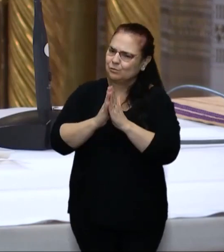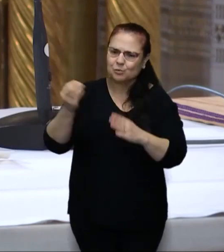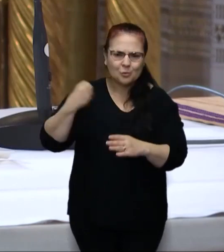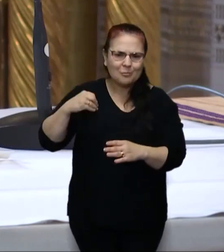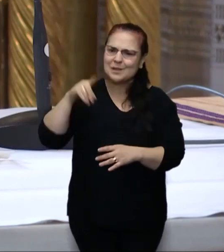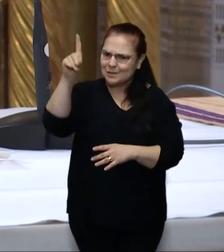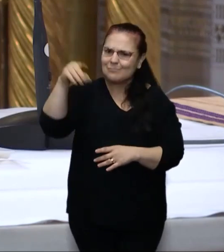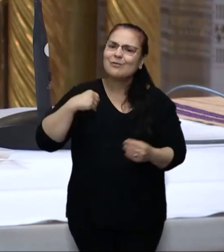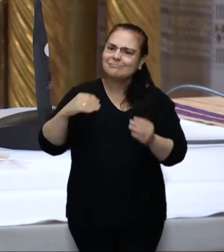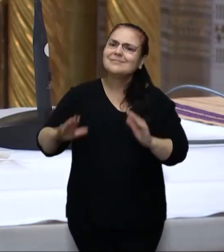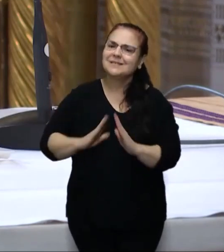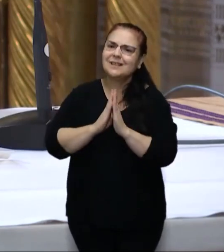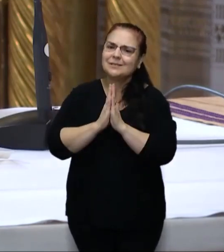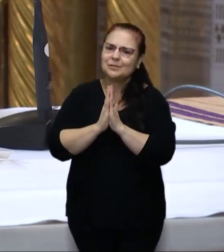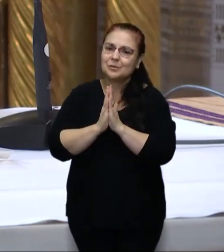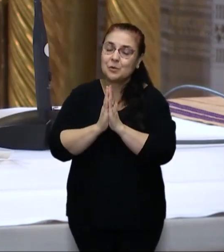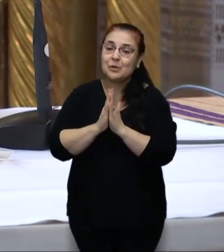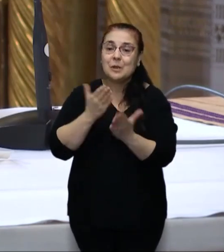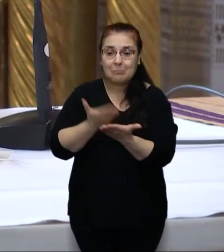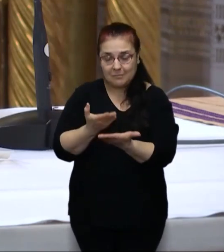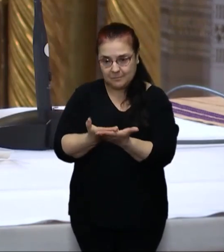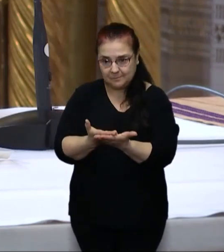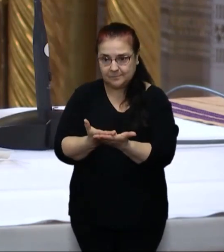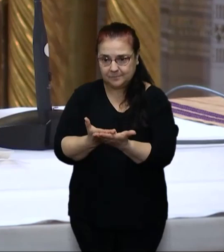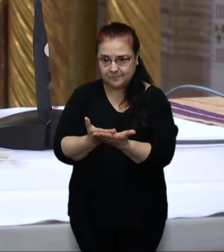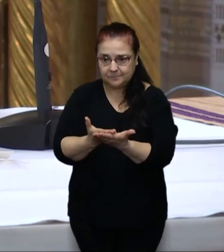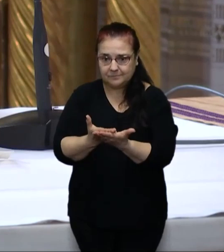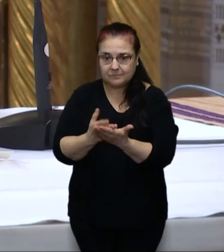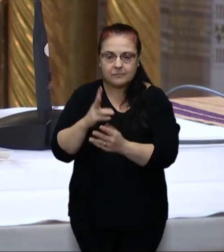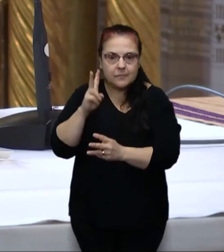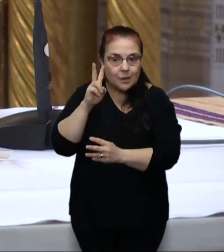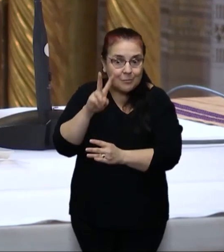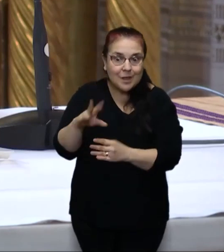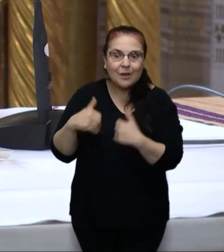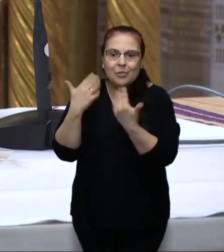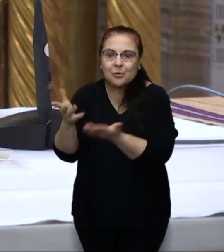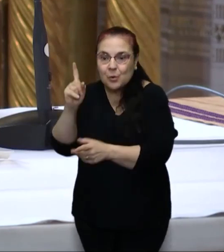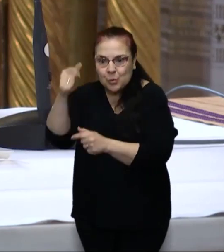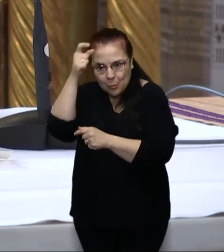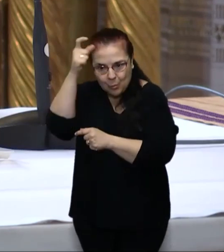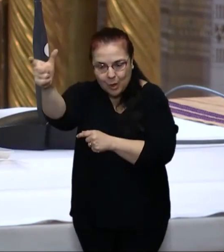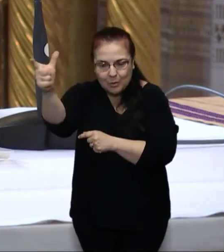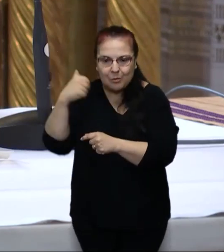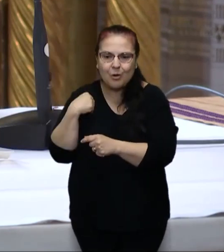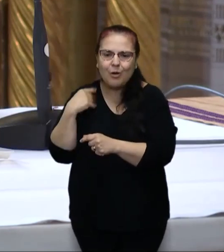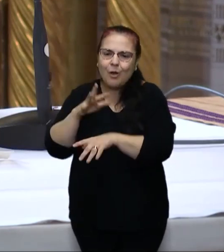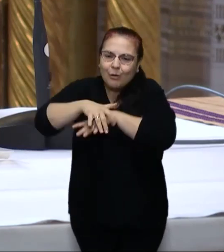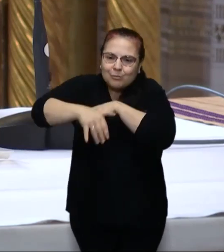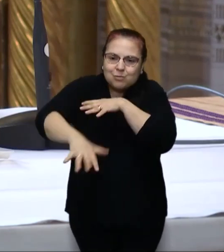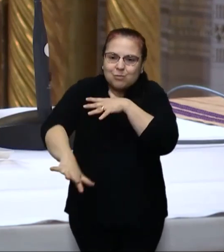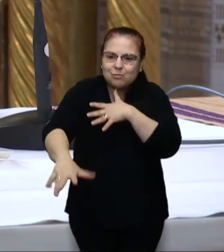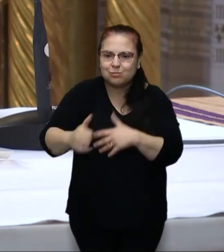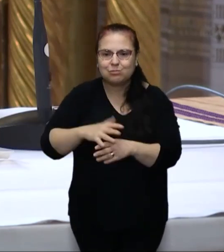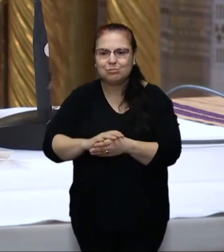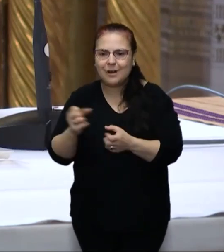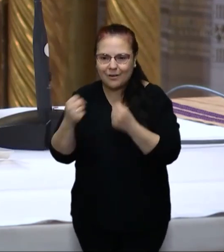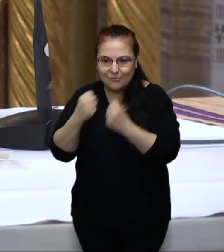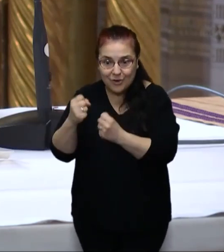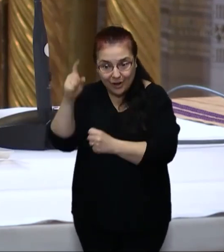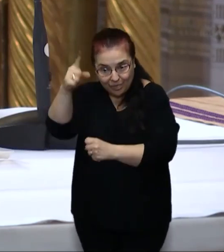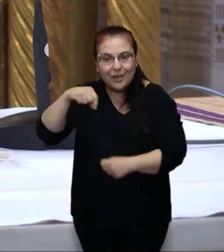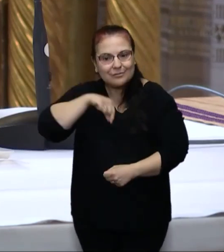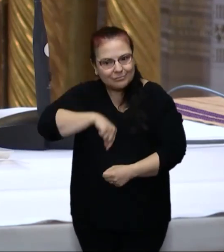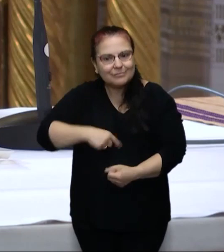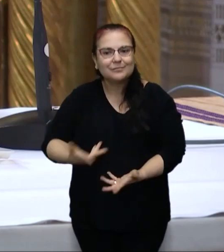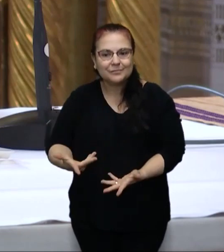eres santo. Te pedimos que mires los dones de tu pueblo y derrame sobre ellos la fuerza de tu